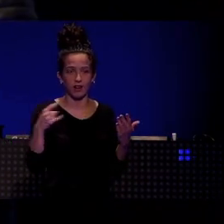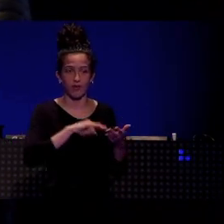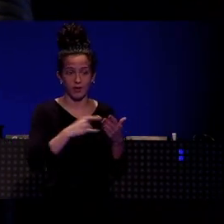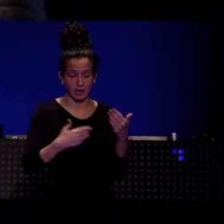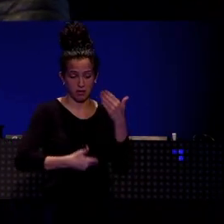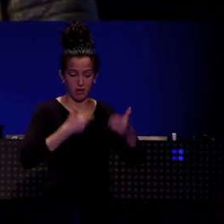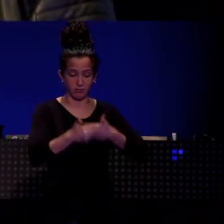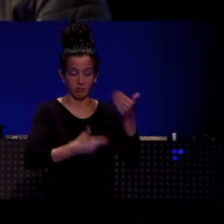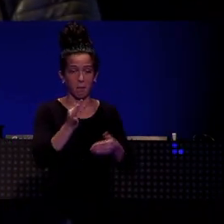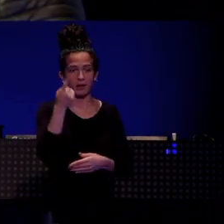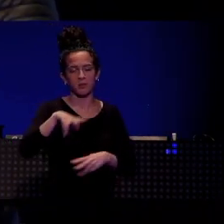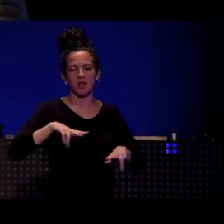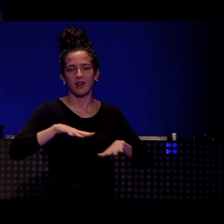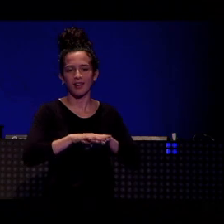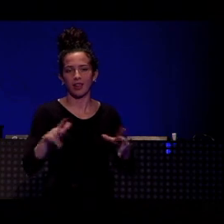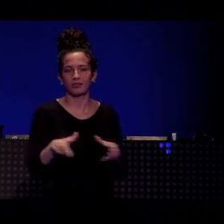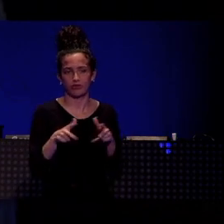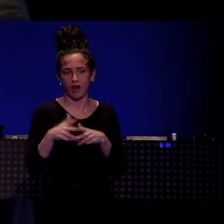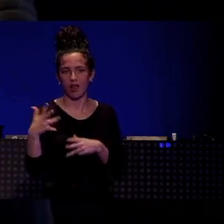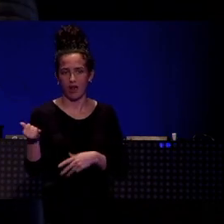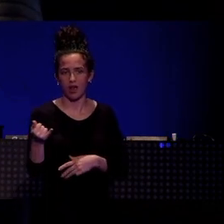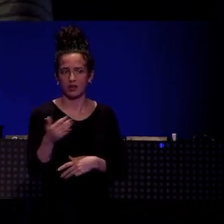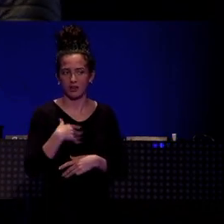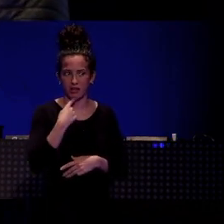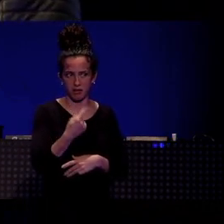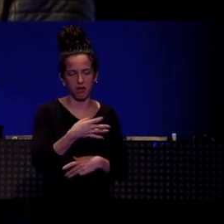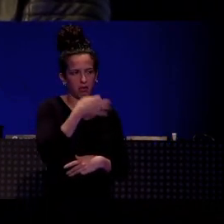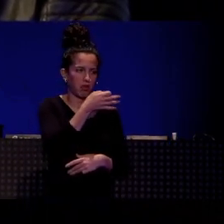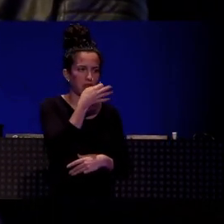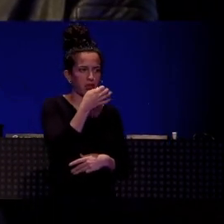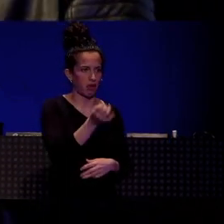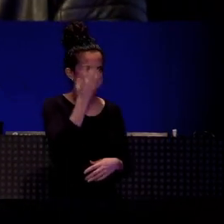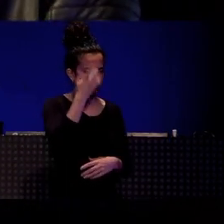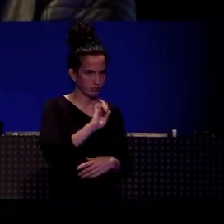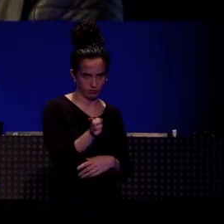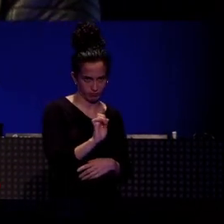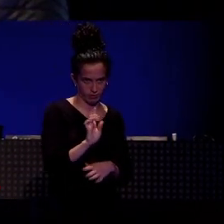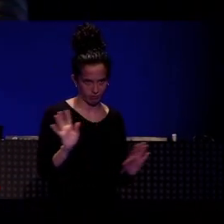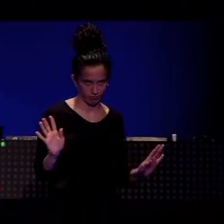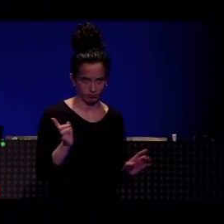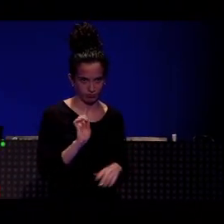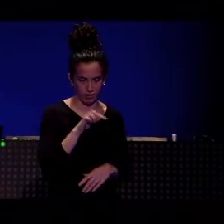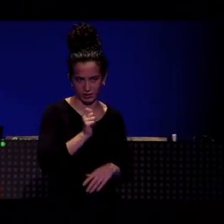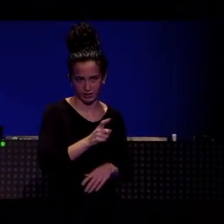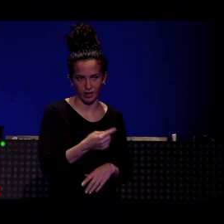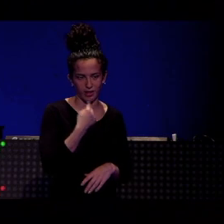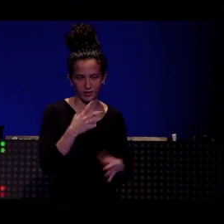las redes sociales sin ir más lejos esto no es parís venimos estirando el chicle vale como decimos aquí